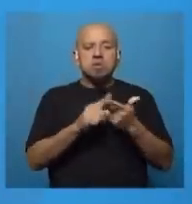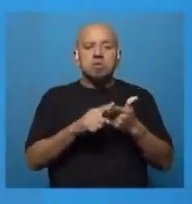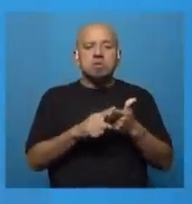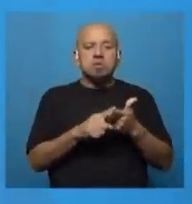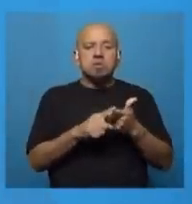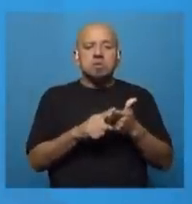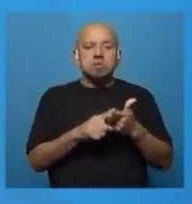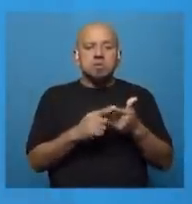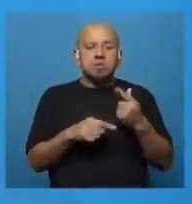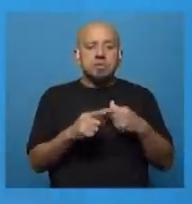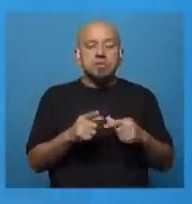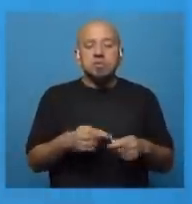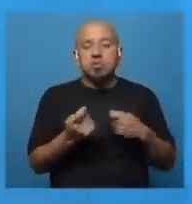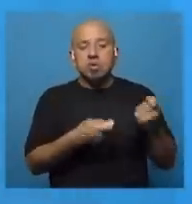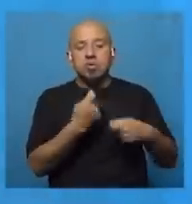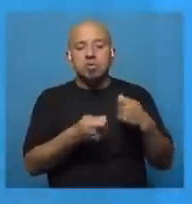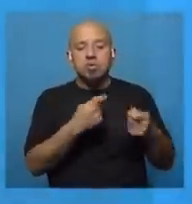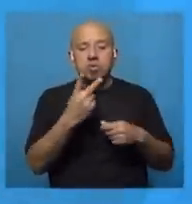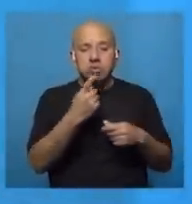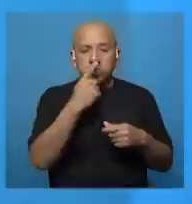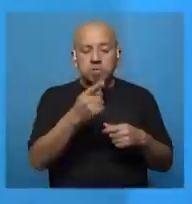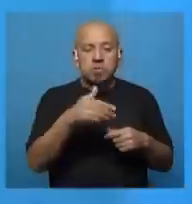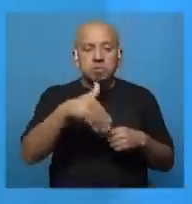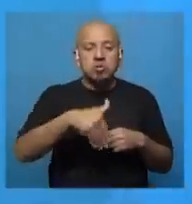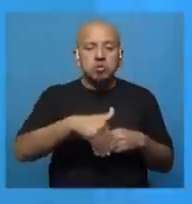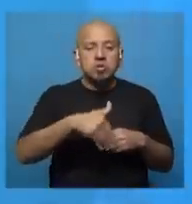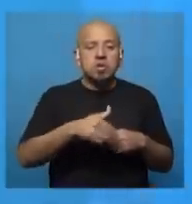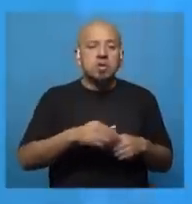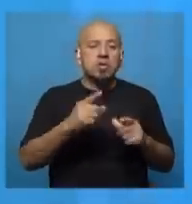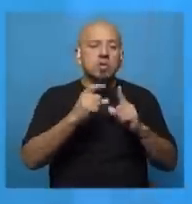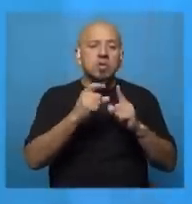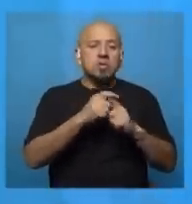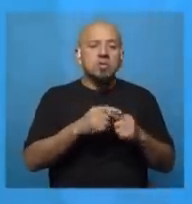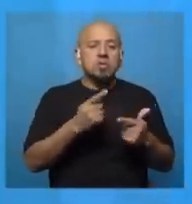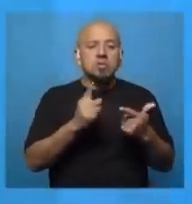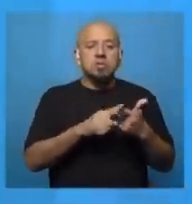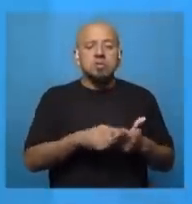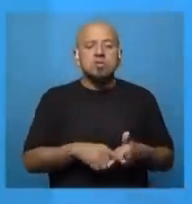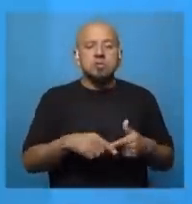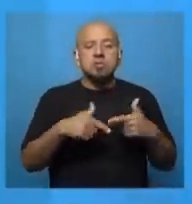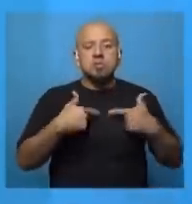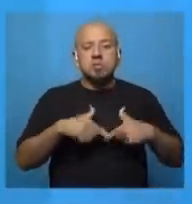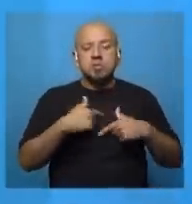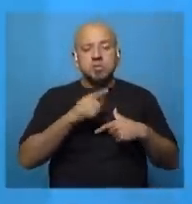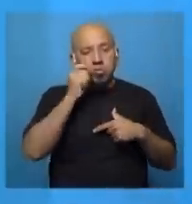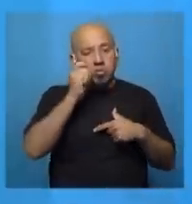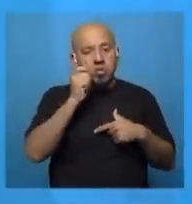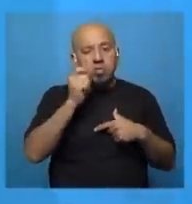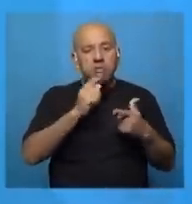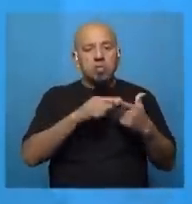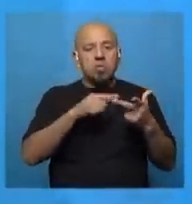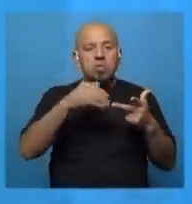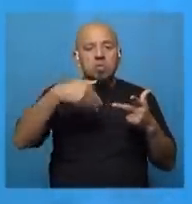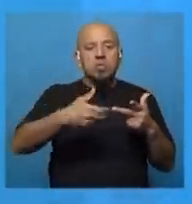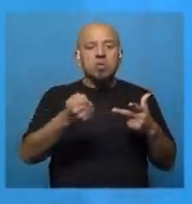con este un negocio de dos mil millones de dólares de regalo venimos con las irregularidades en el Ministerio de turismo venimos con lo de marcet